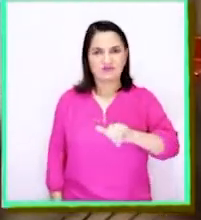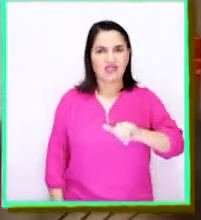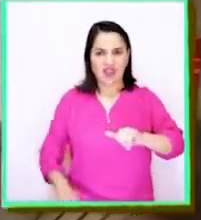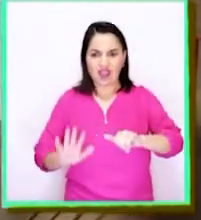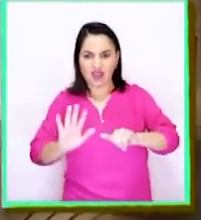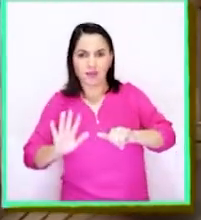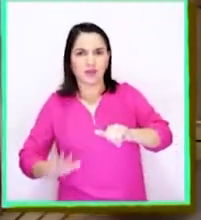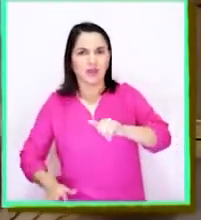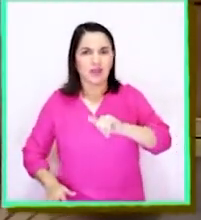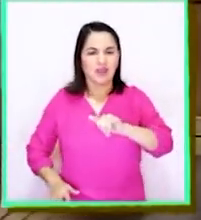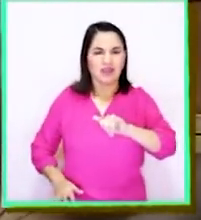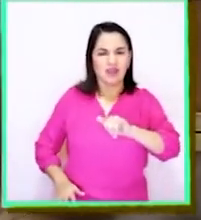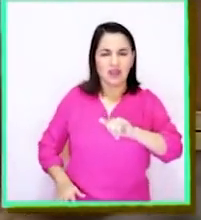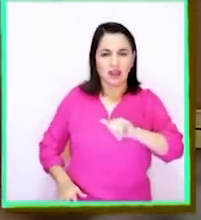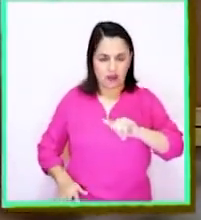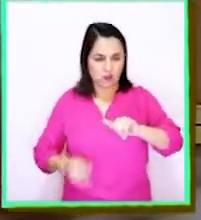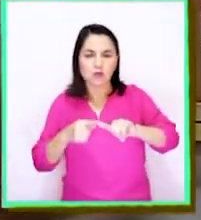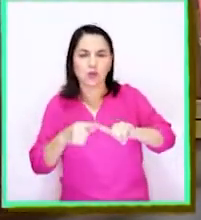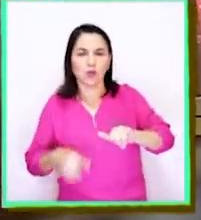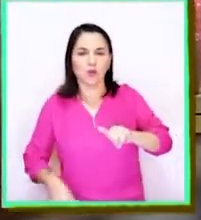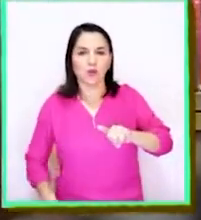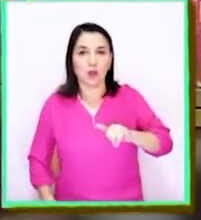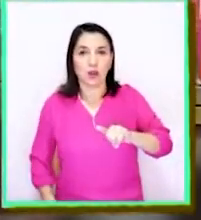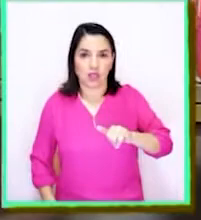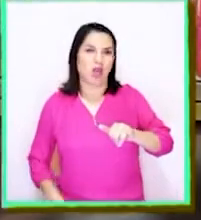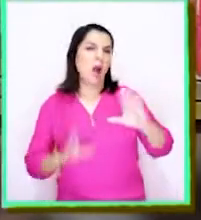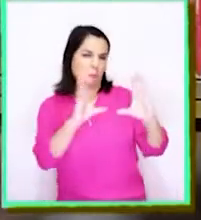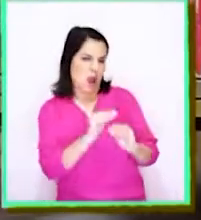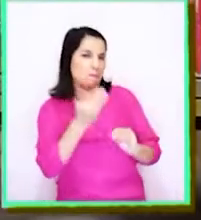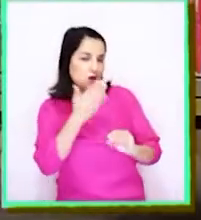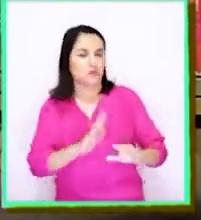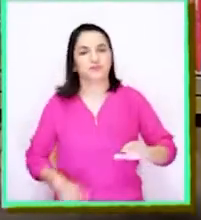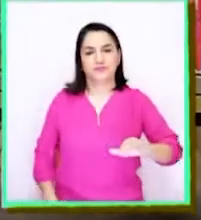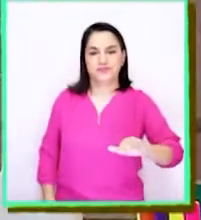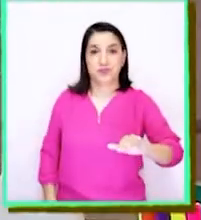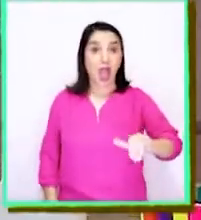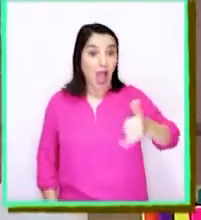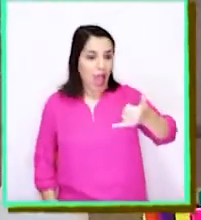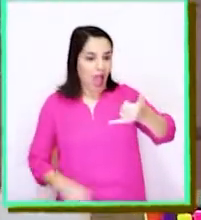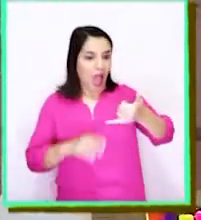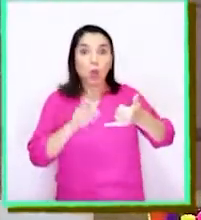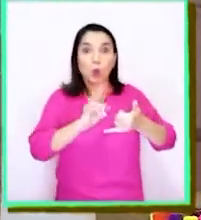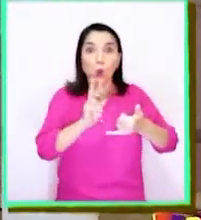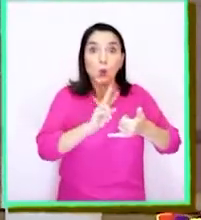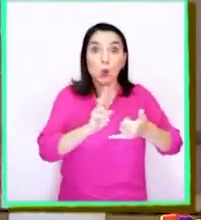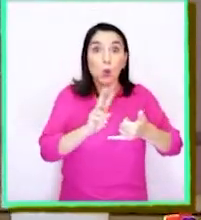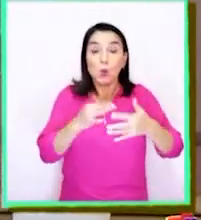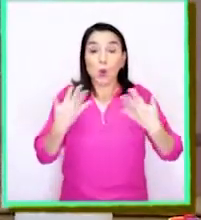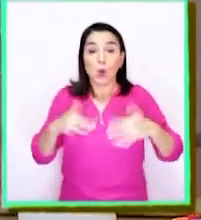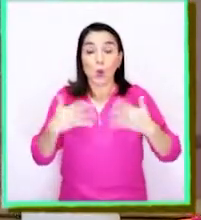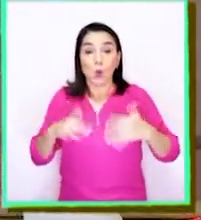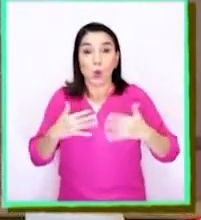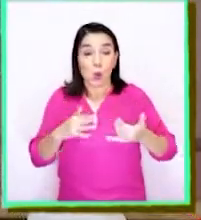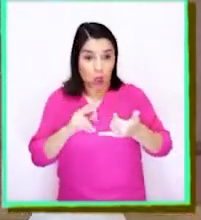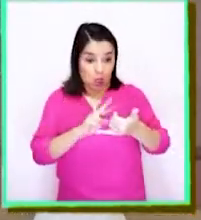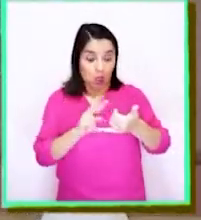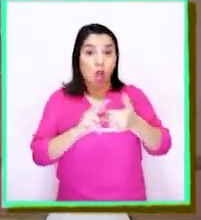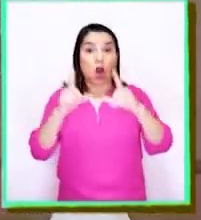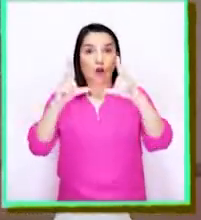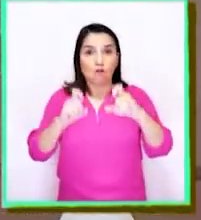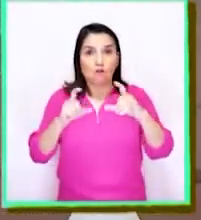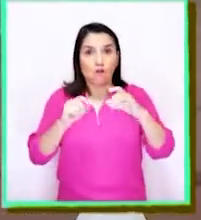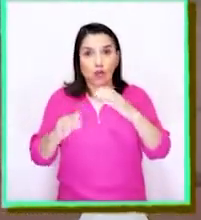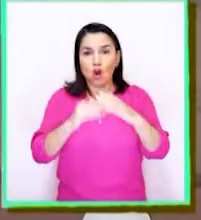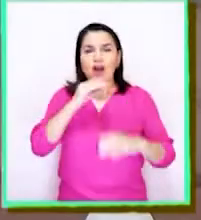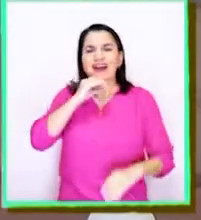¡Ay, perdón! ¡Uy, me está sonando el celular! Lo voy a apagar mejor. ¡Ay, no, miren! Me